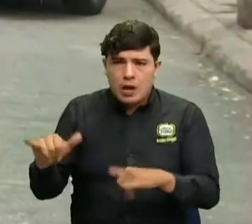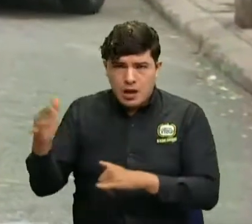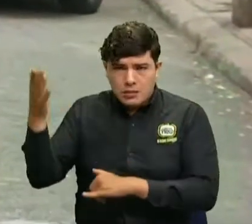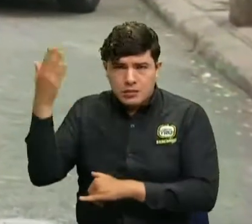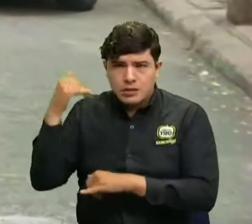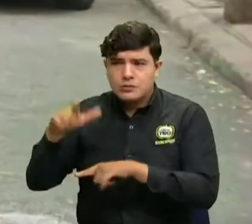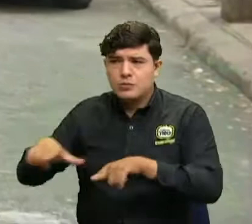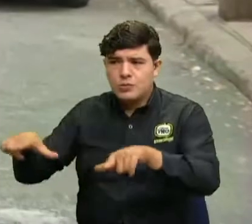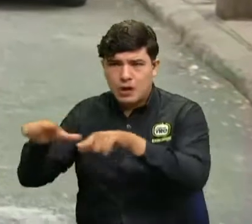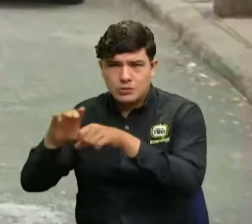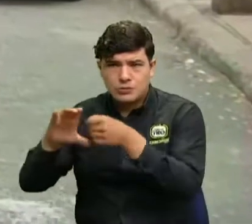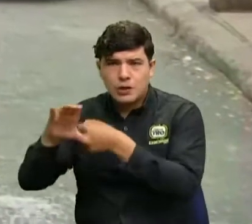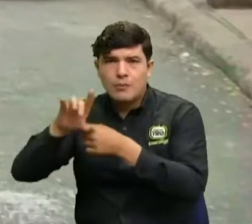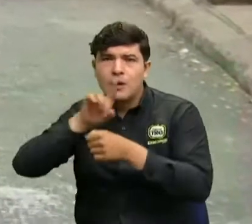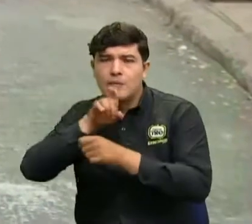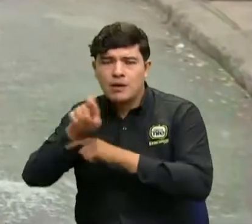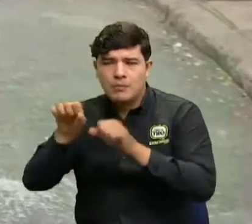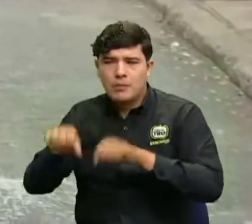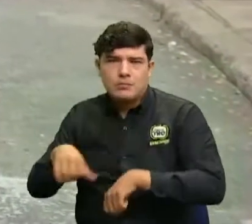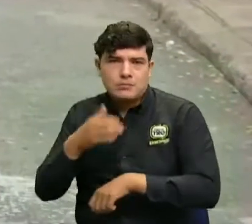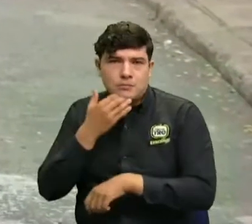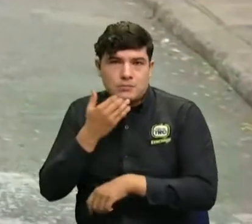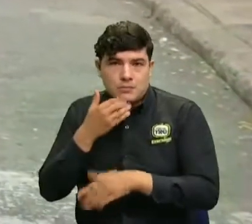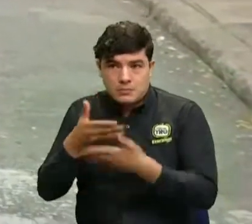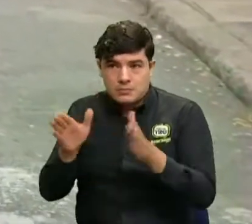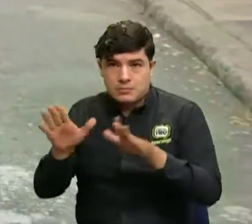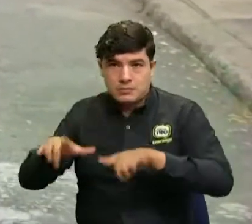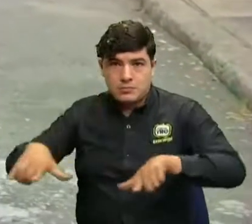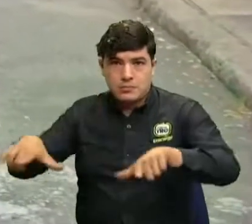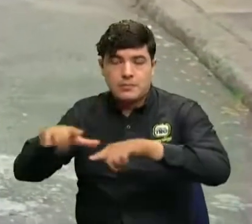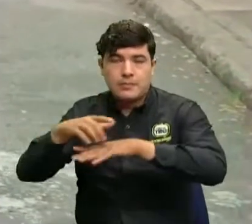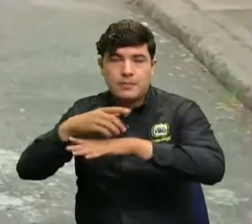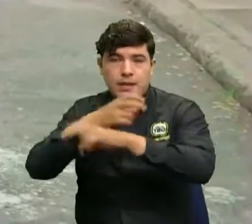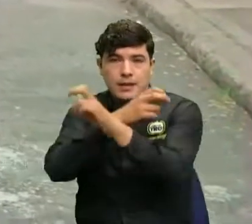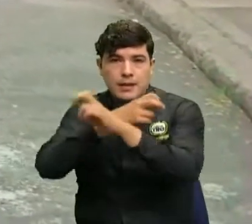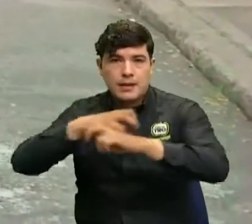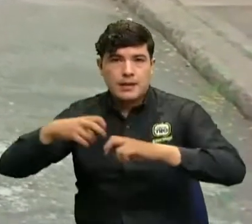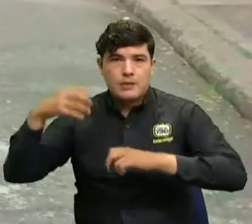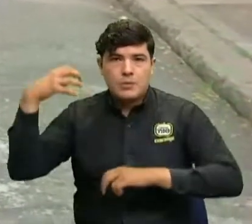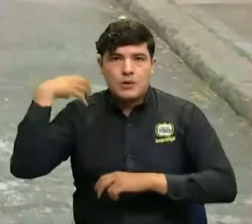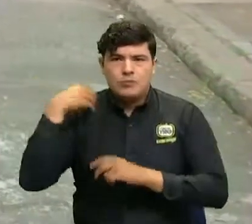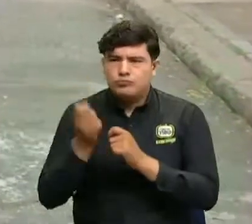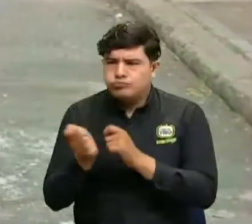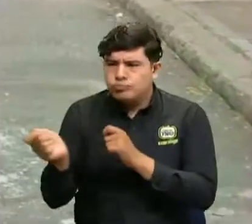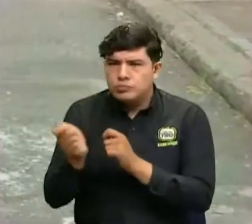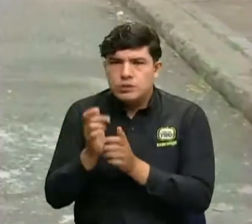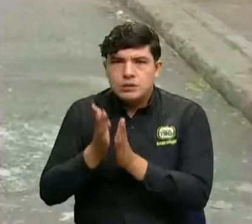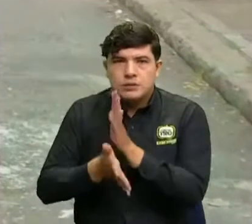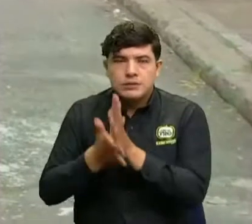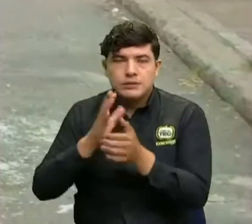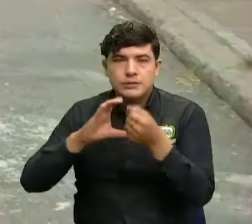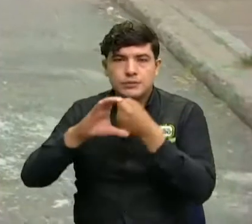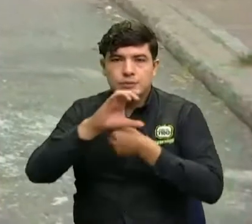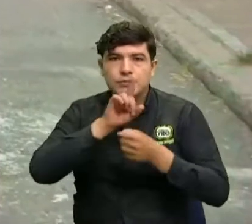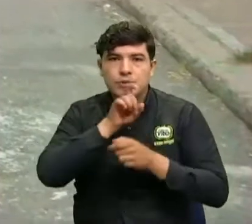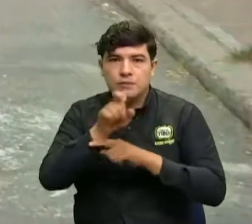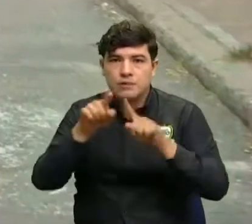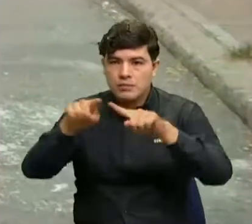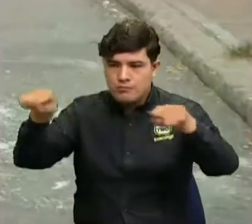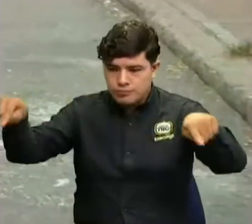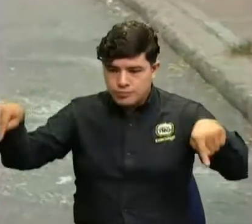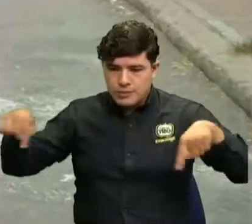diferentes sectores de la ciudad, como por ejemplo este, el Parque Bolívar, muy cerca del centro de Bucaramanga. El perímetro precisamente de este